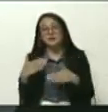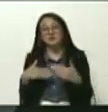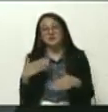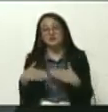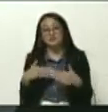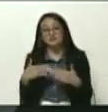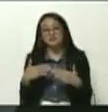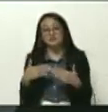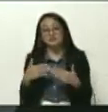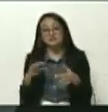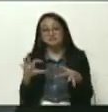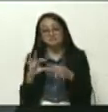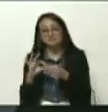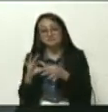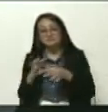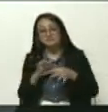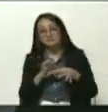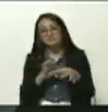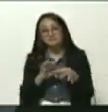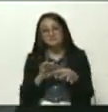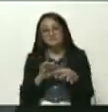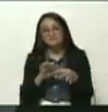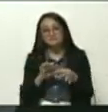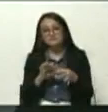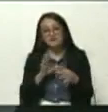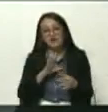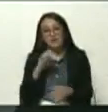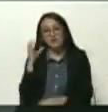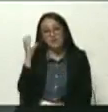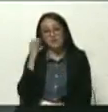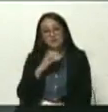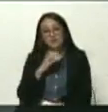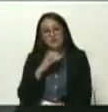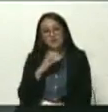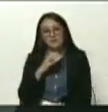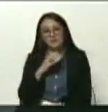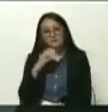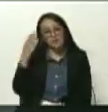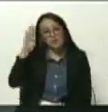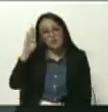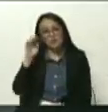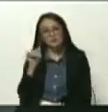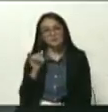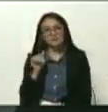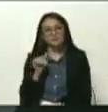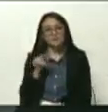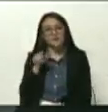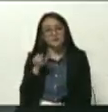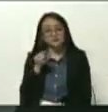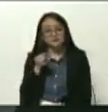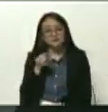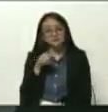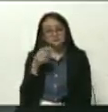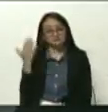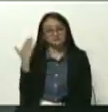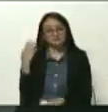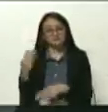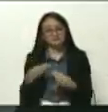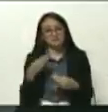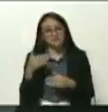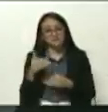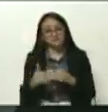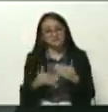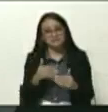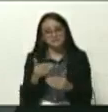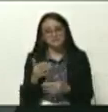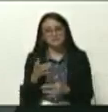había articulado a través de La Habana, Cuba. Es allí el papel que se fue llevando a cabo,